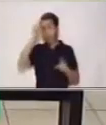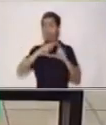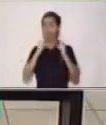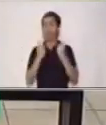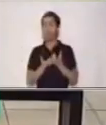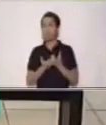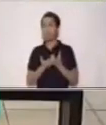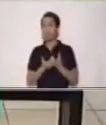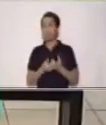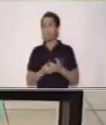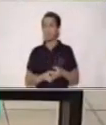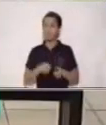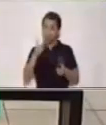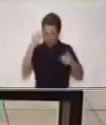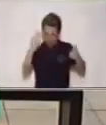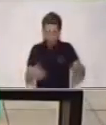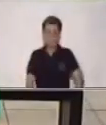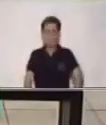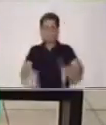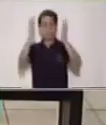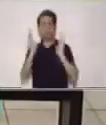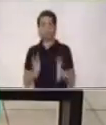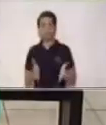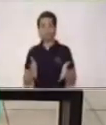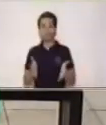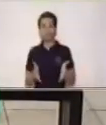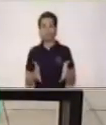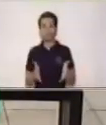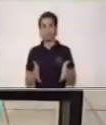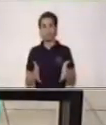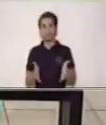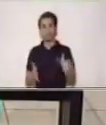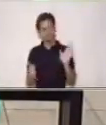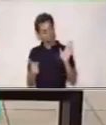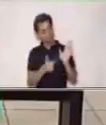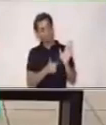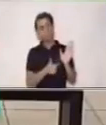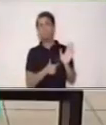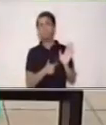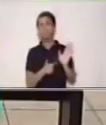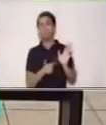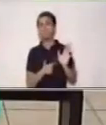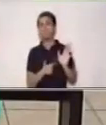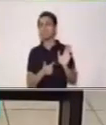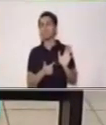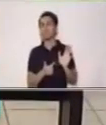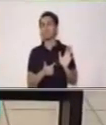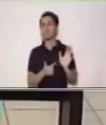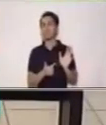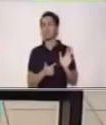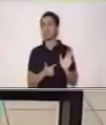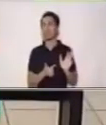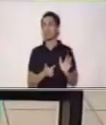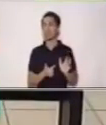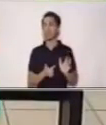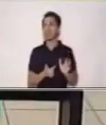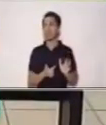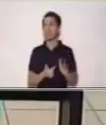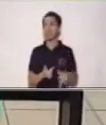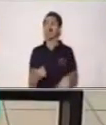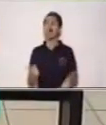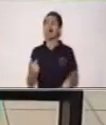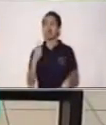pues lanzamos otra vez el dado, otro turno, y nos cayó la emoción